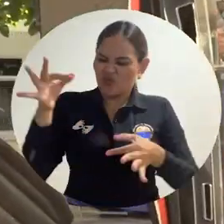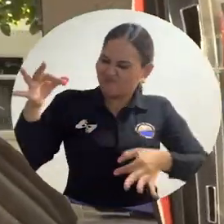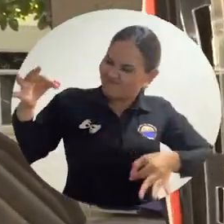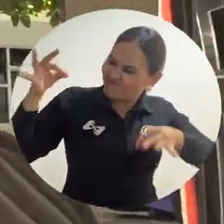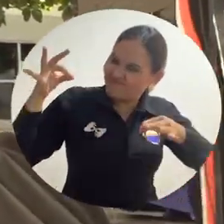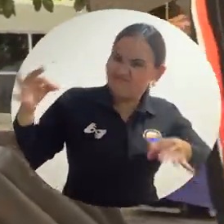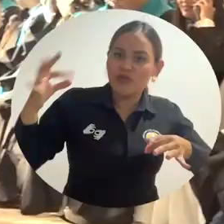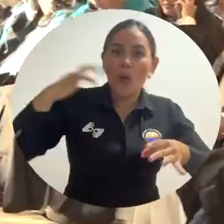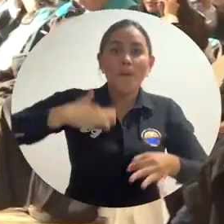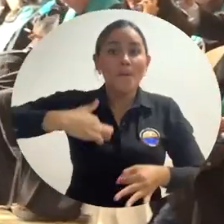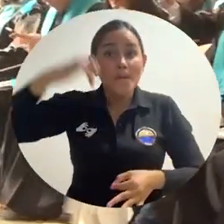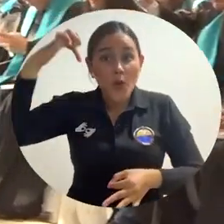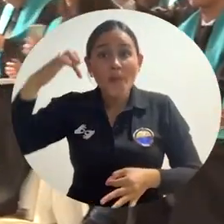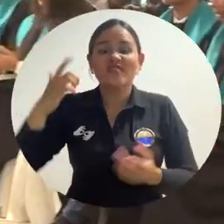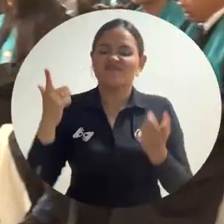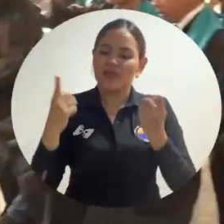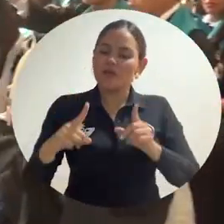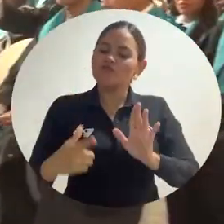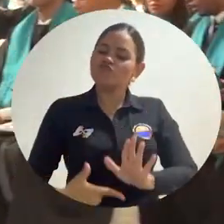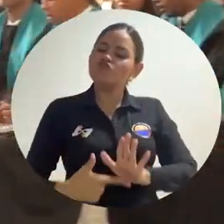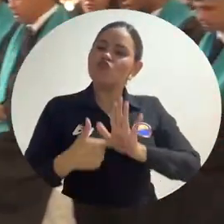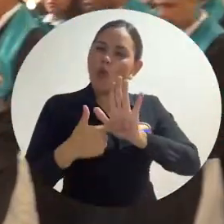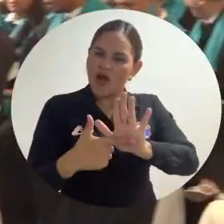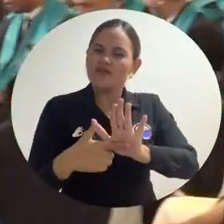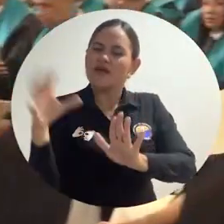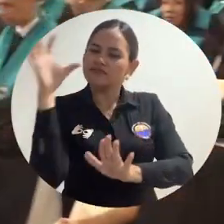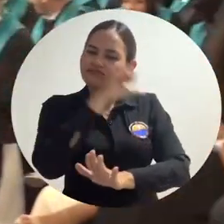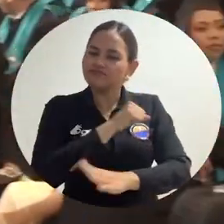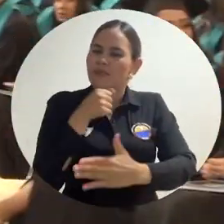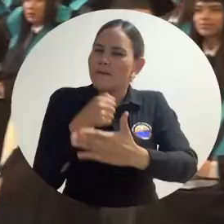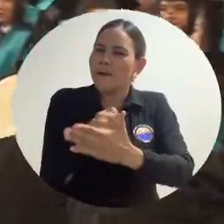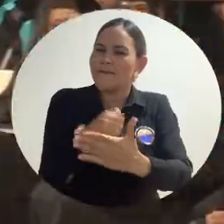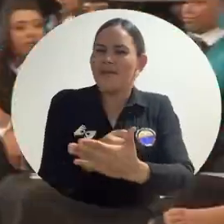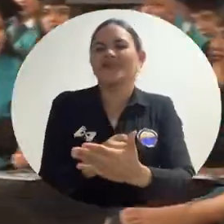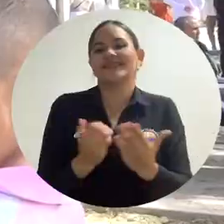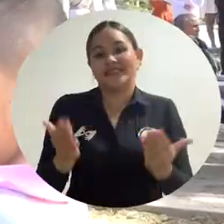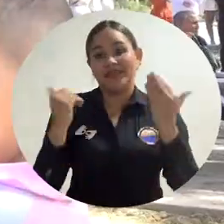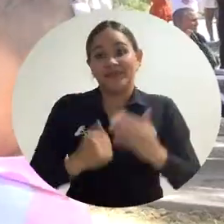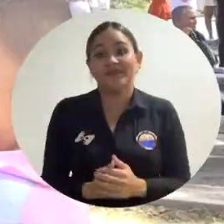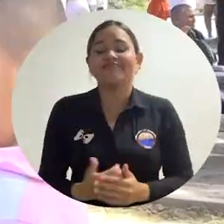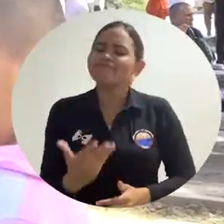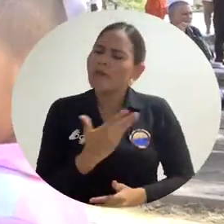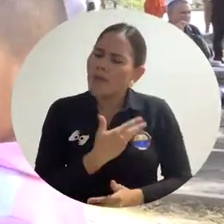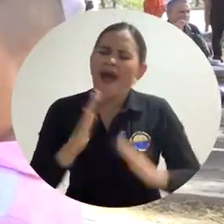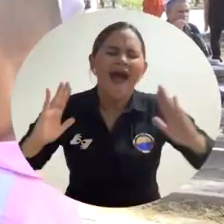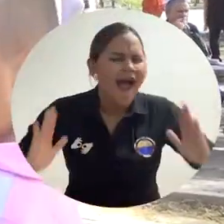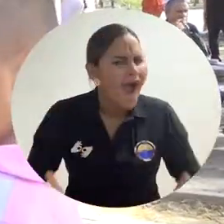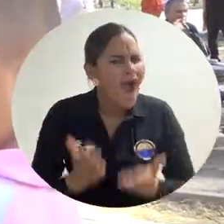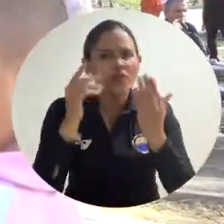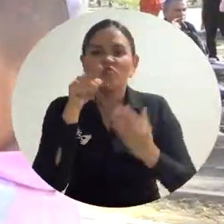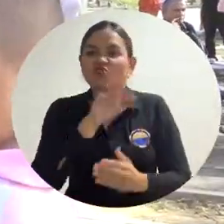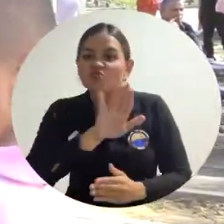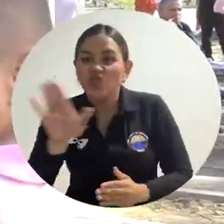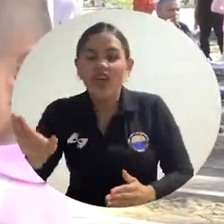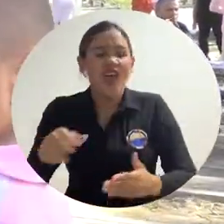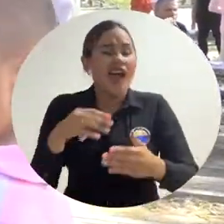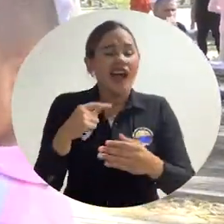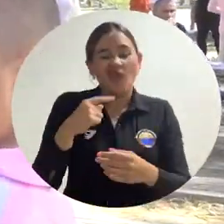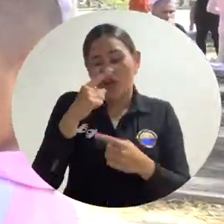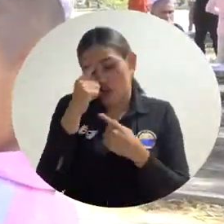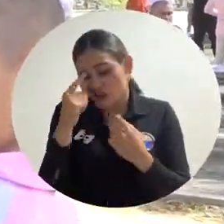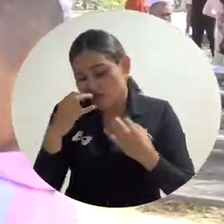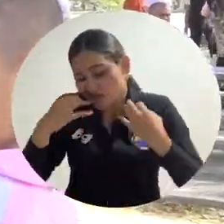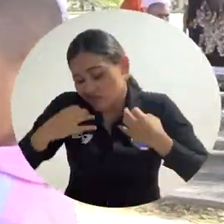el título profesional y además es muestra de toda su perseverancia. Madres, nunca se rindan, todo está en